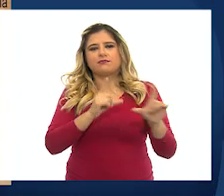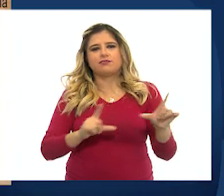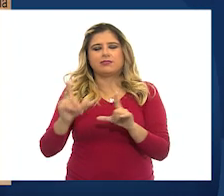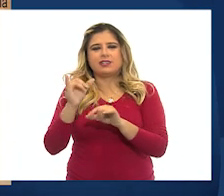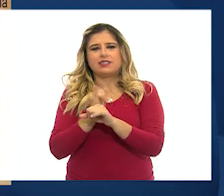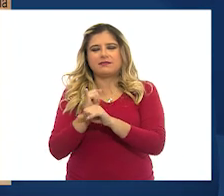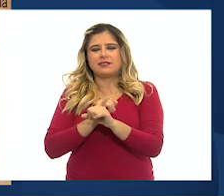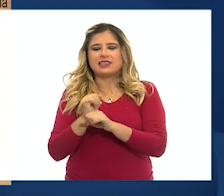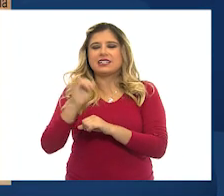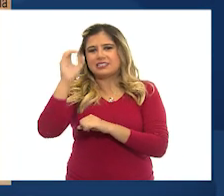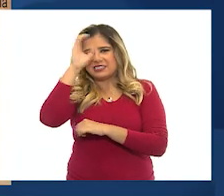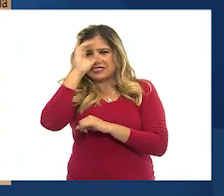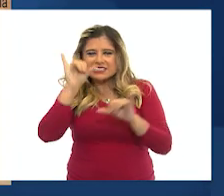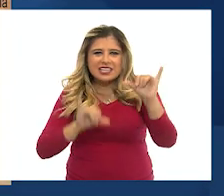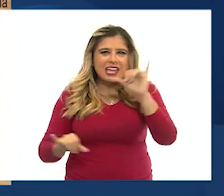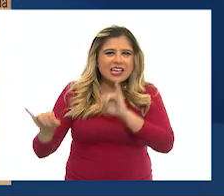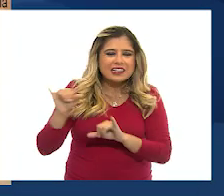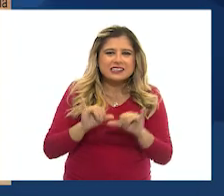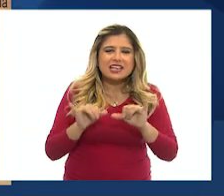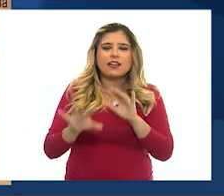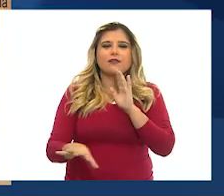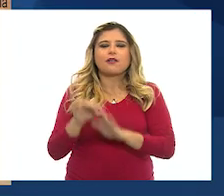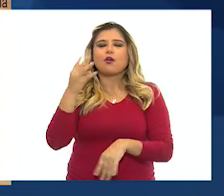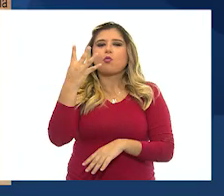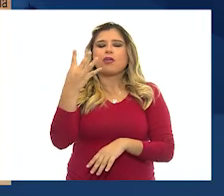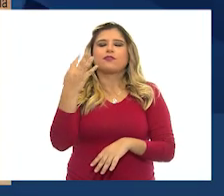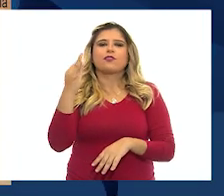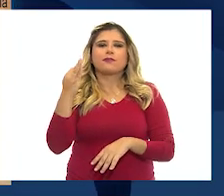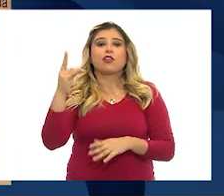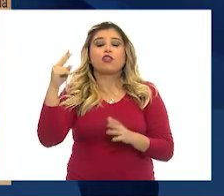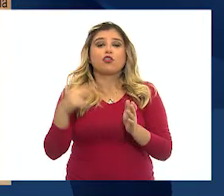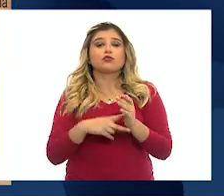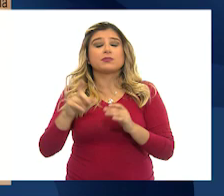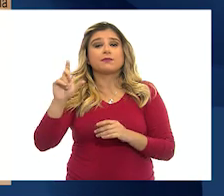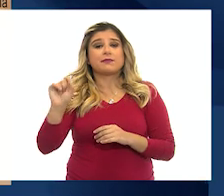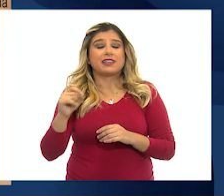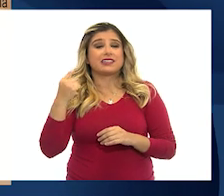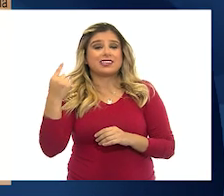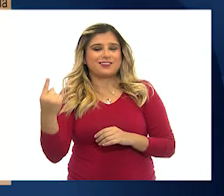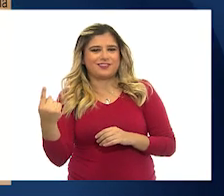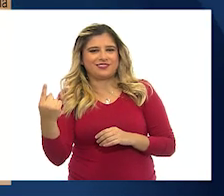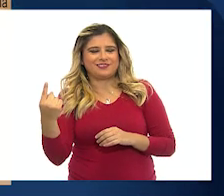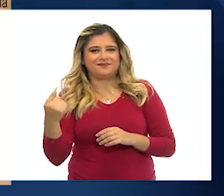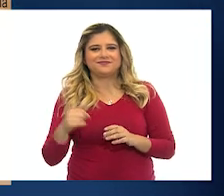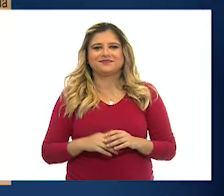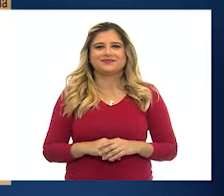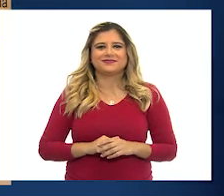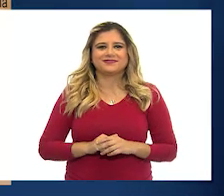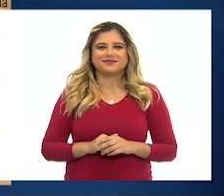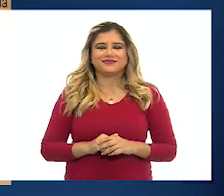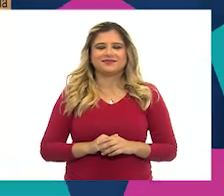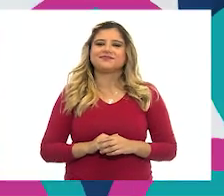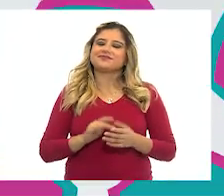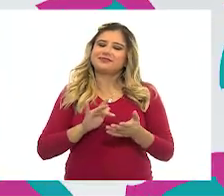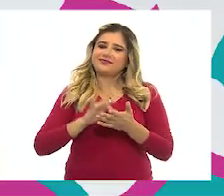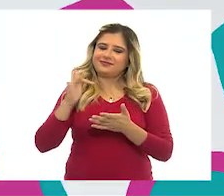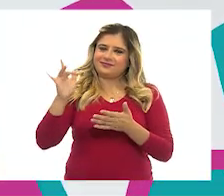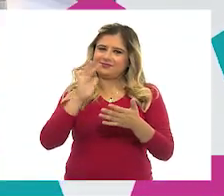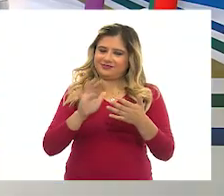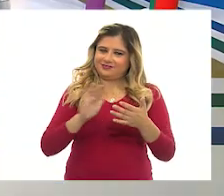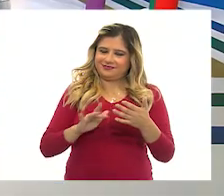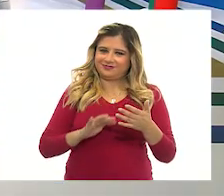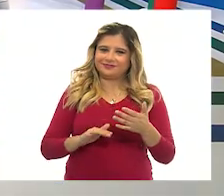y ciencia, recuperado el 4 de febrero del 2021. Gracias por la lectura,